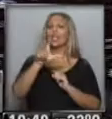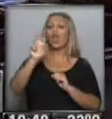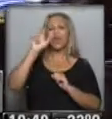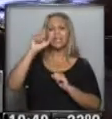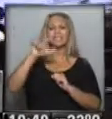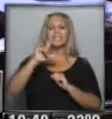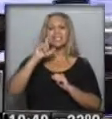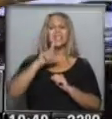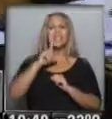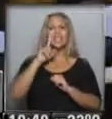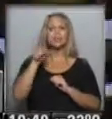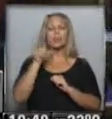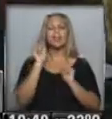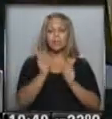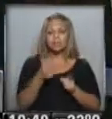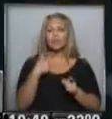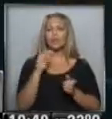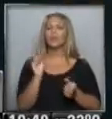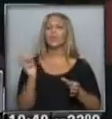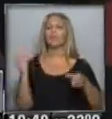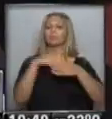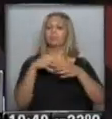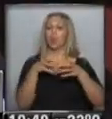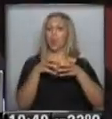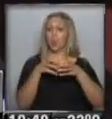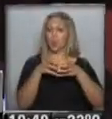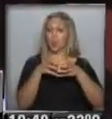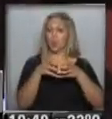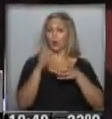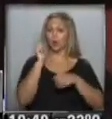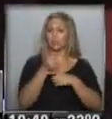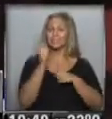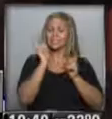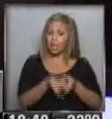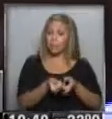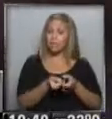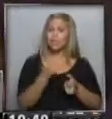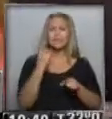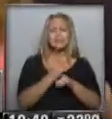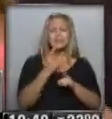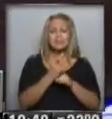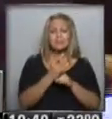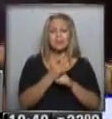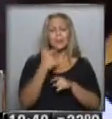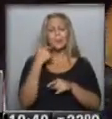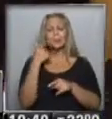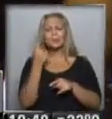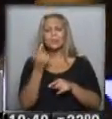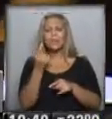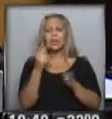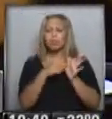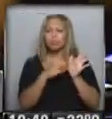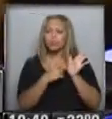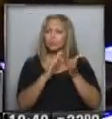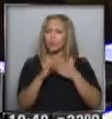Lorenzetti de miembros del Poder Judicial en el caso del Consejo de la Magistratura, y tratamos siempre de ir